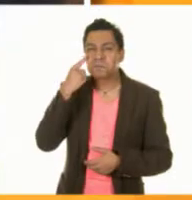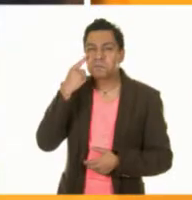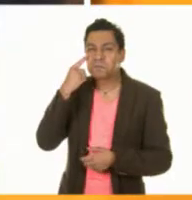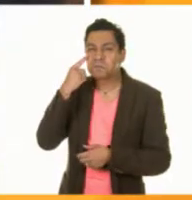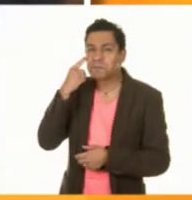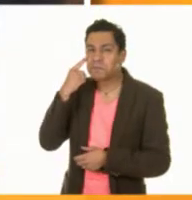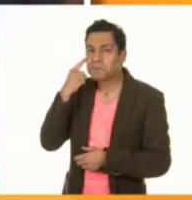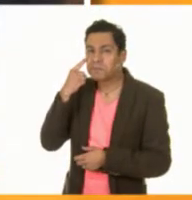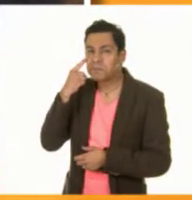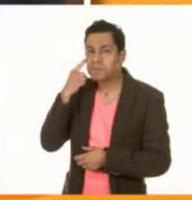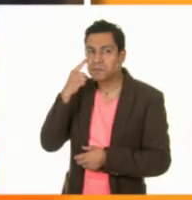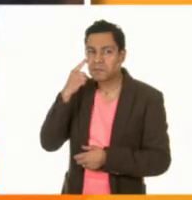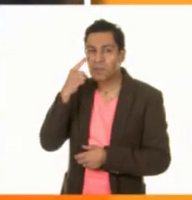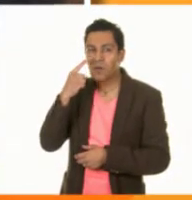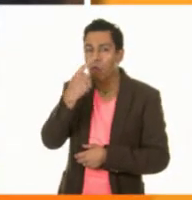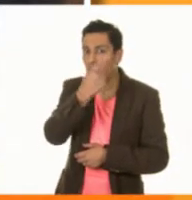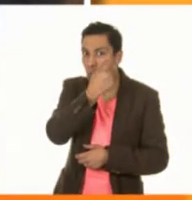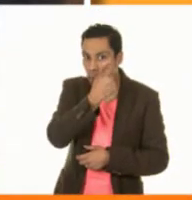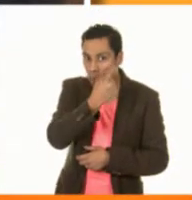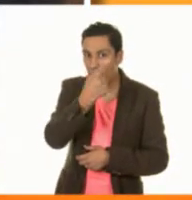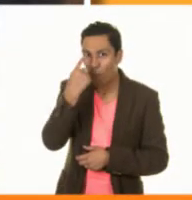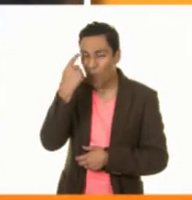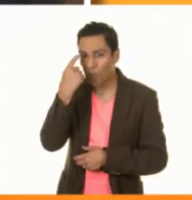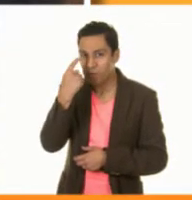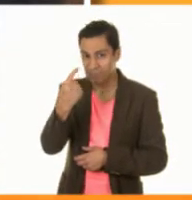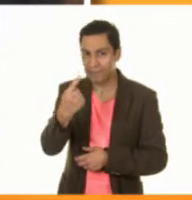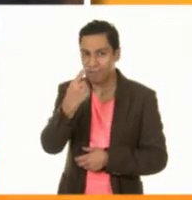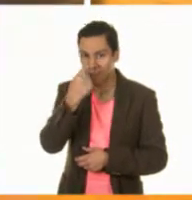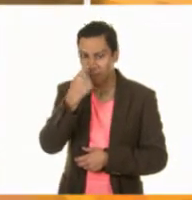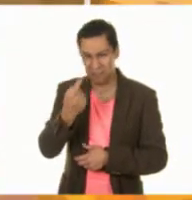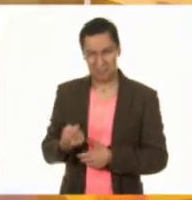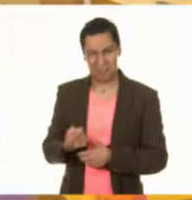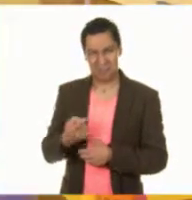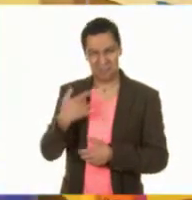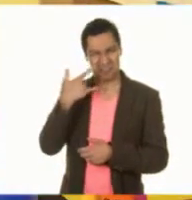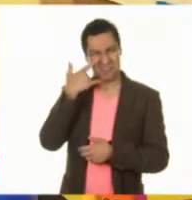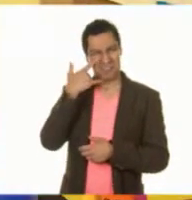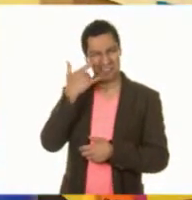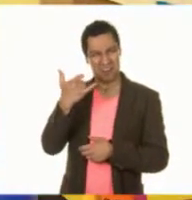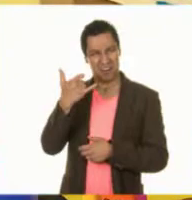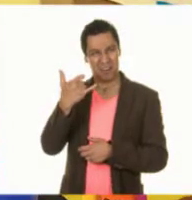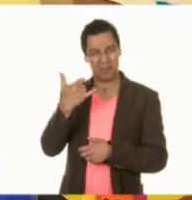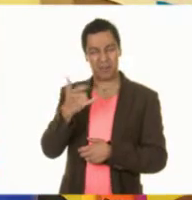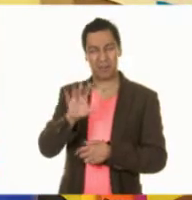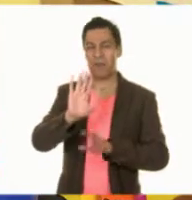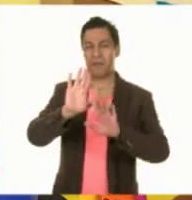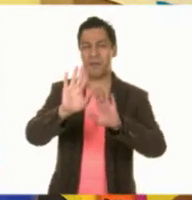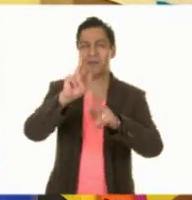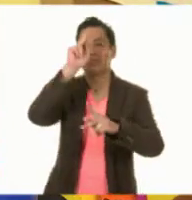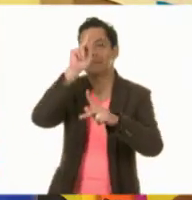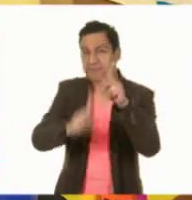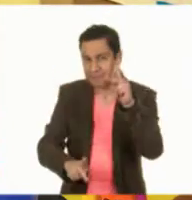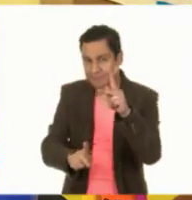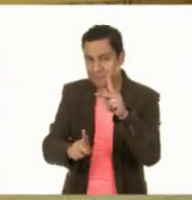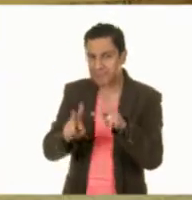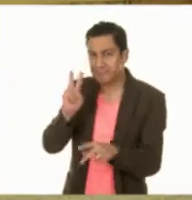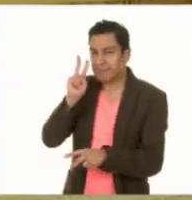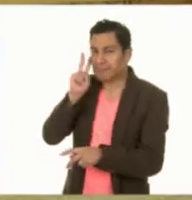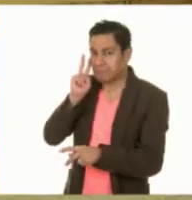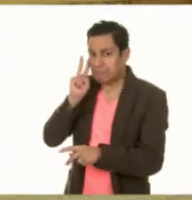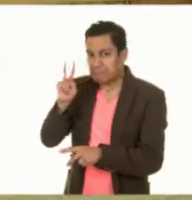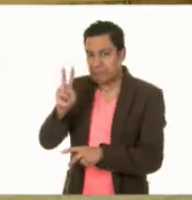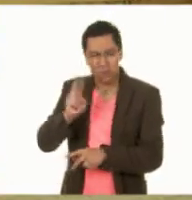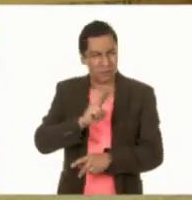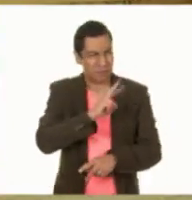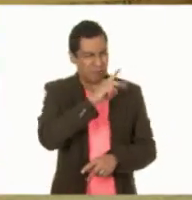veo dos ojos y una nariz. ¡Qué extraño! Creo que necesito descansar por ver cosas donde no las hay. ¡Para